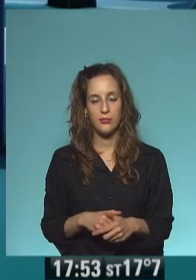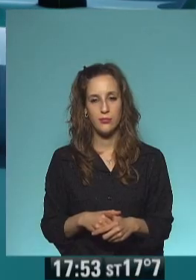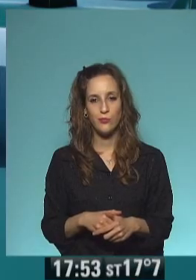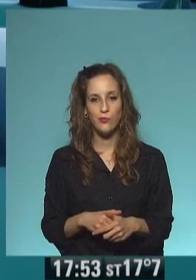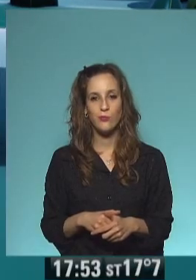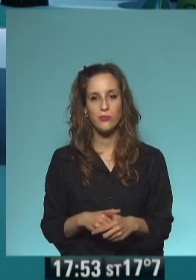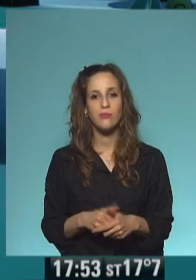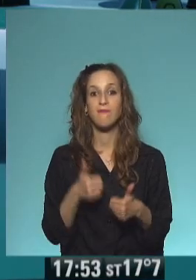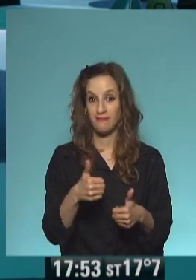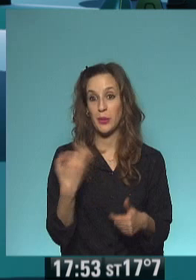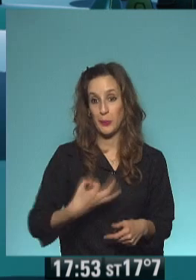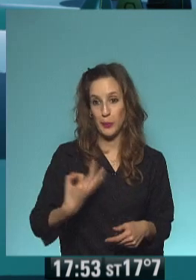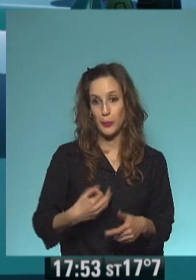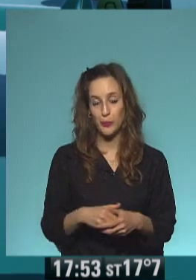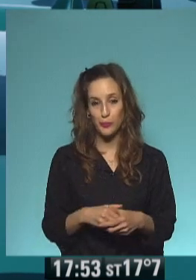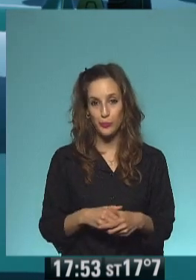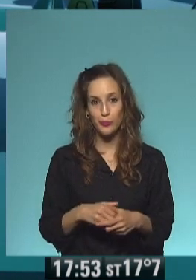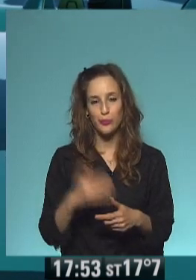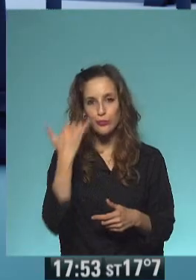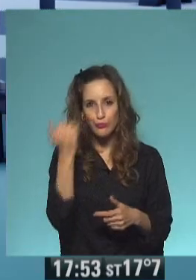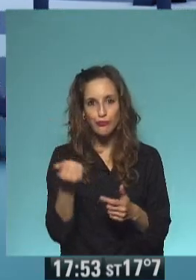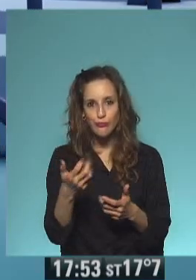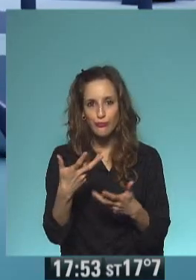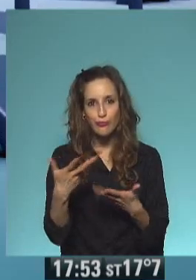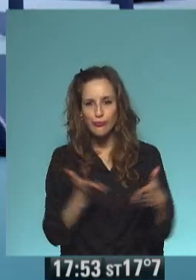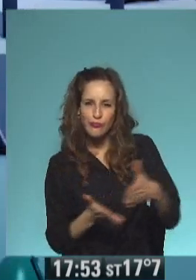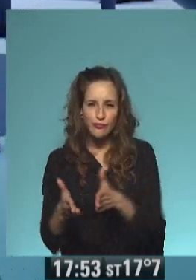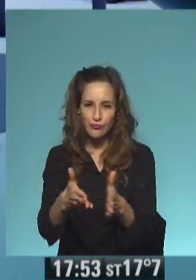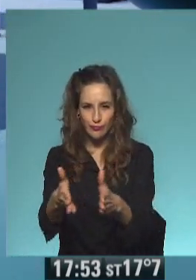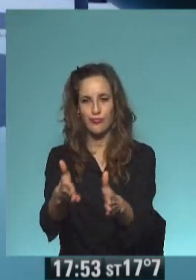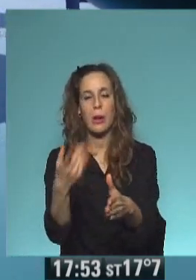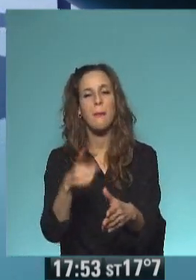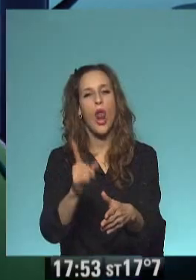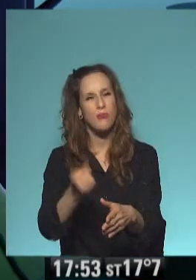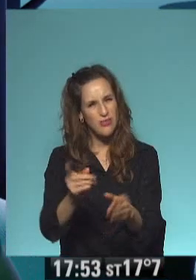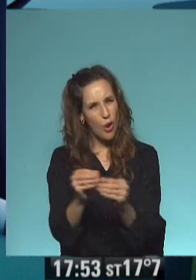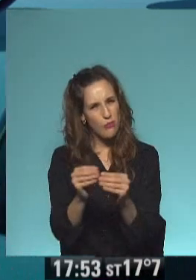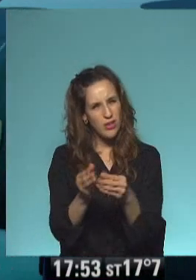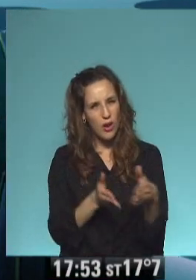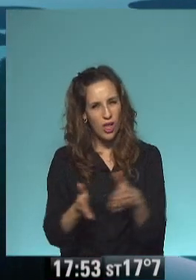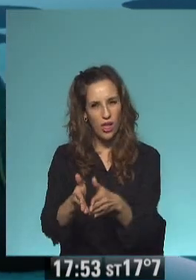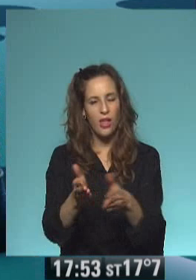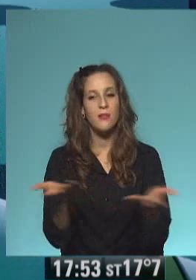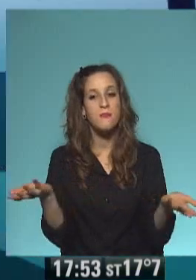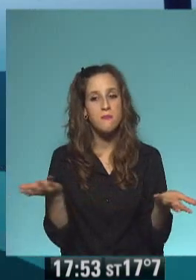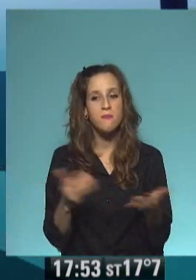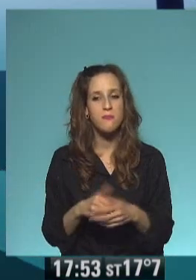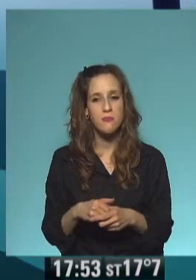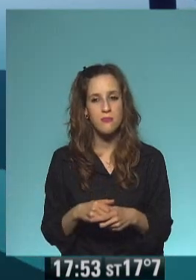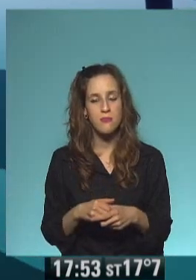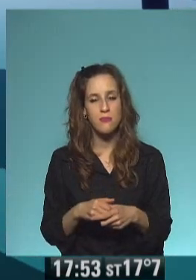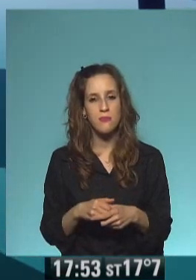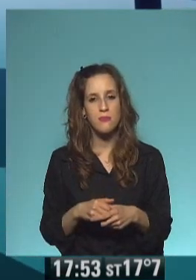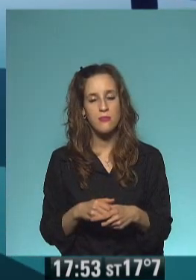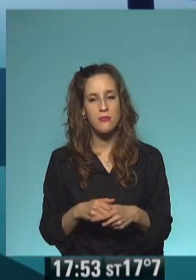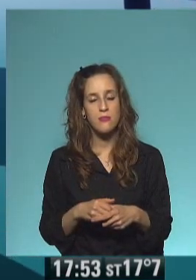Bien, farolito, encontraste un camino, pero ¿cómo sabemos que es el del lunático? ¿Y de quién más puede ser? ¿Y si es